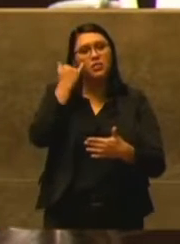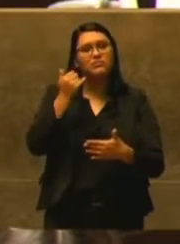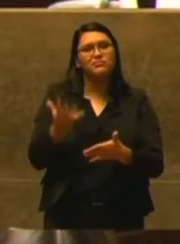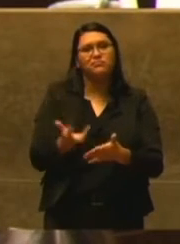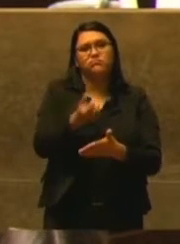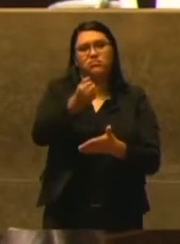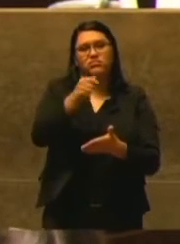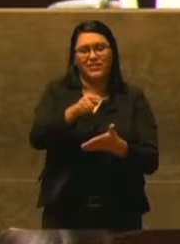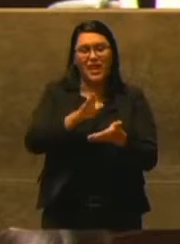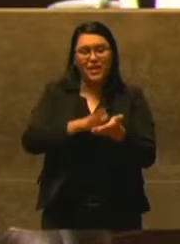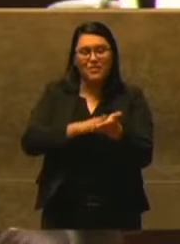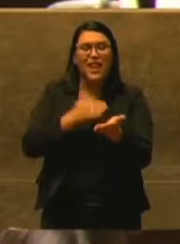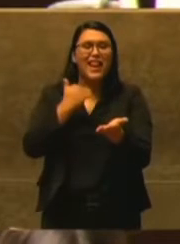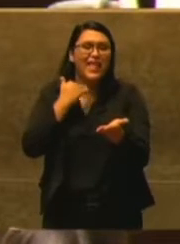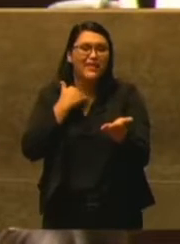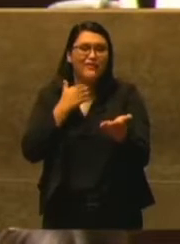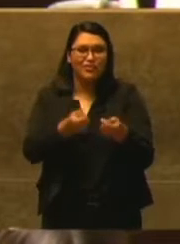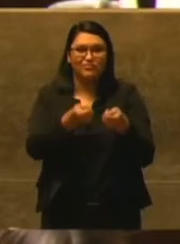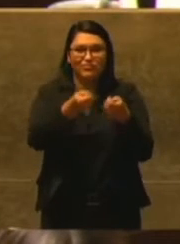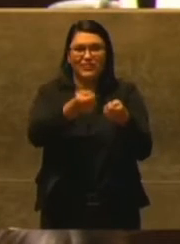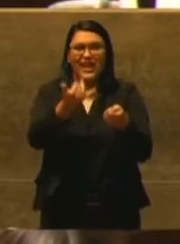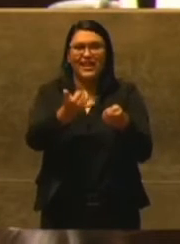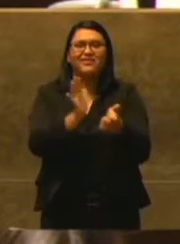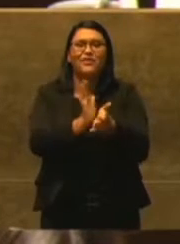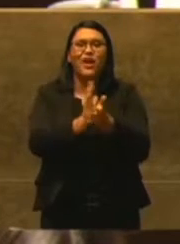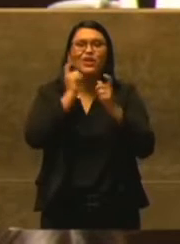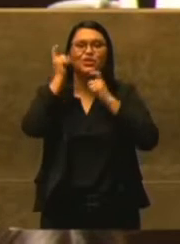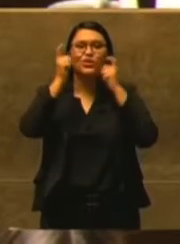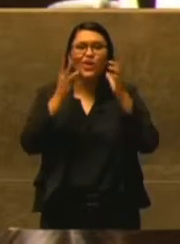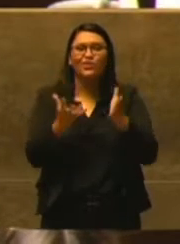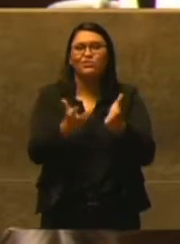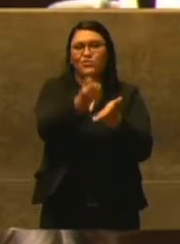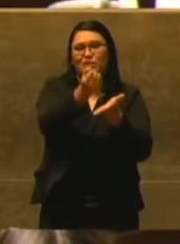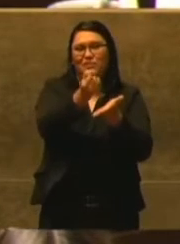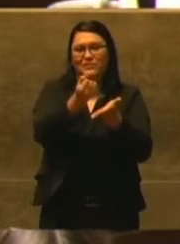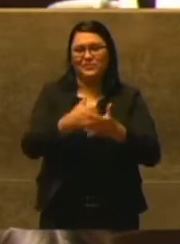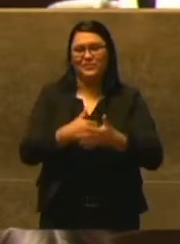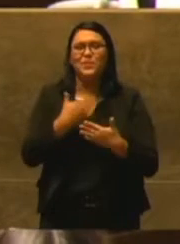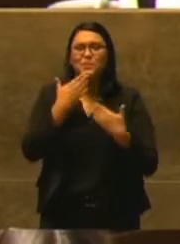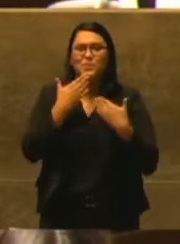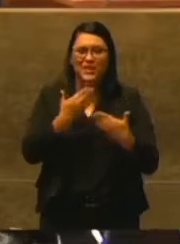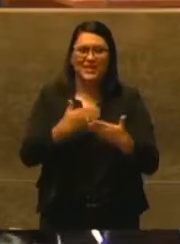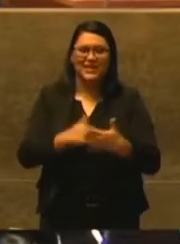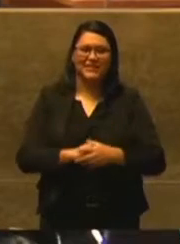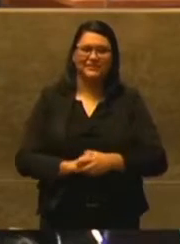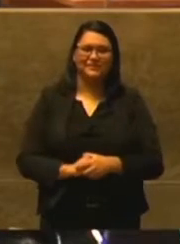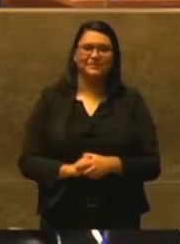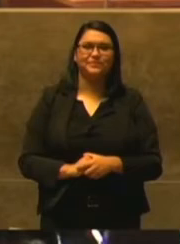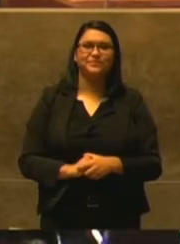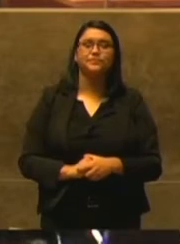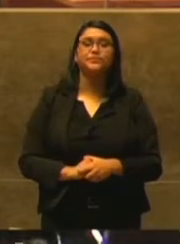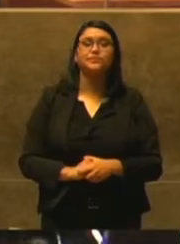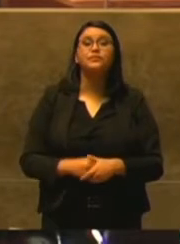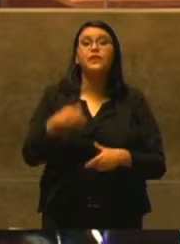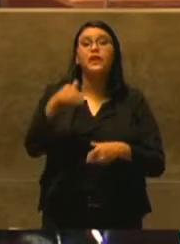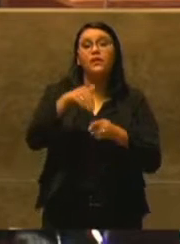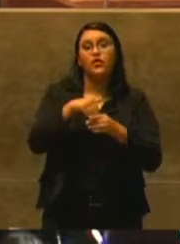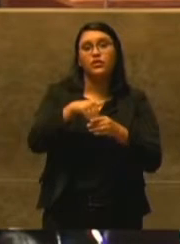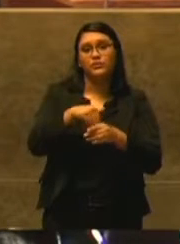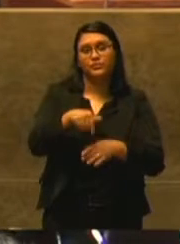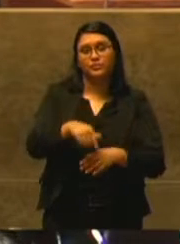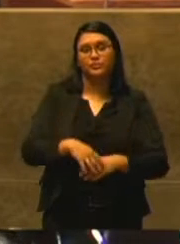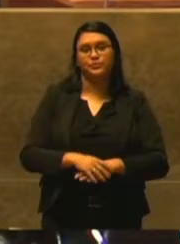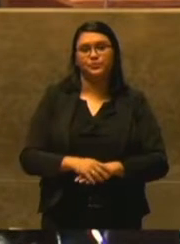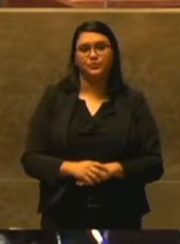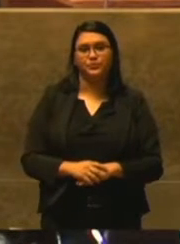presidente, sueños realizados y cumplidos. Muchas gracias. Votamos el tratamiento sobre tablas.